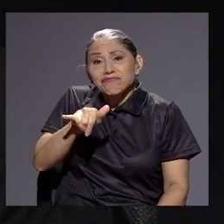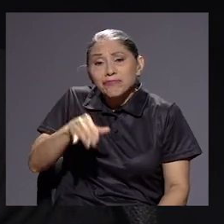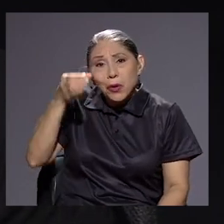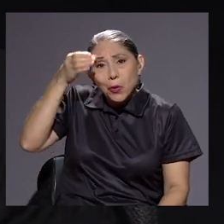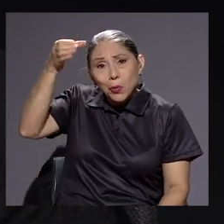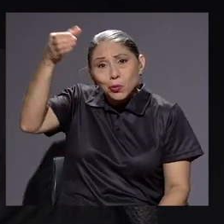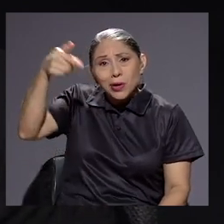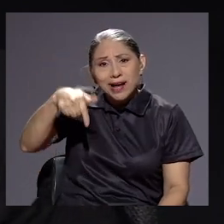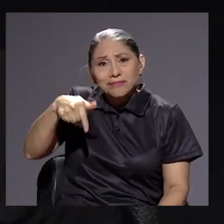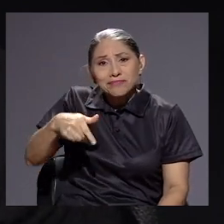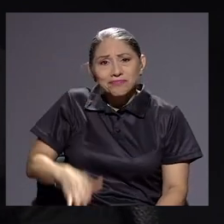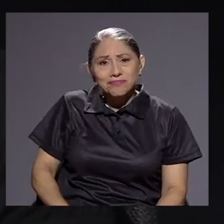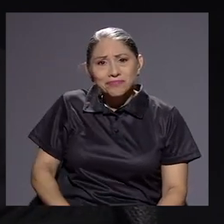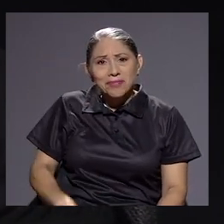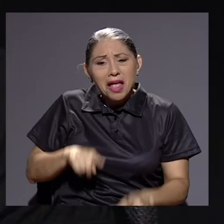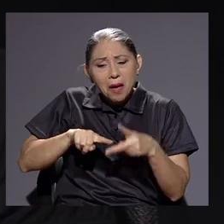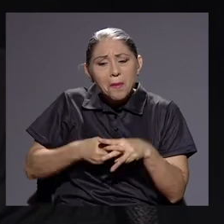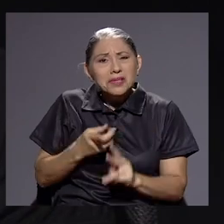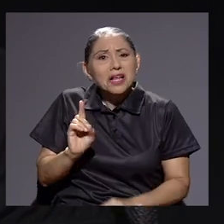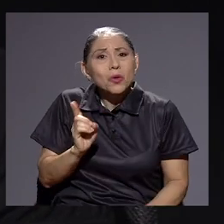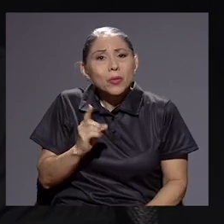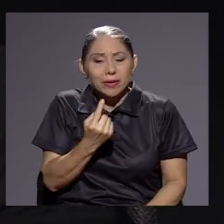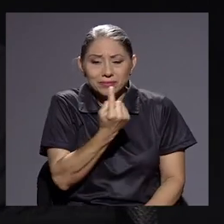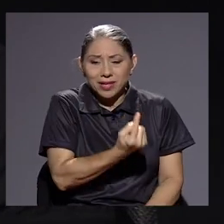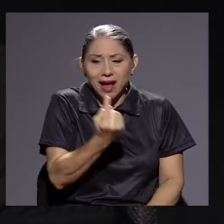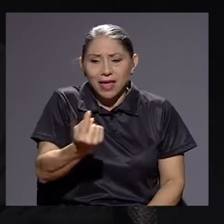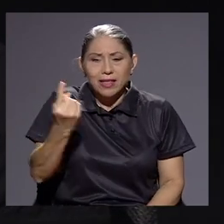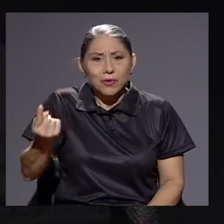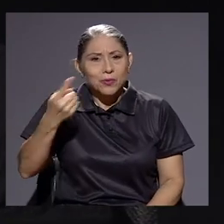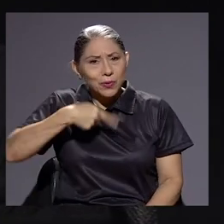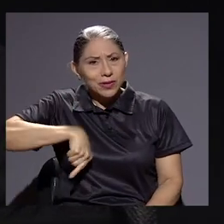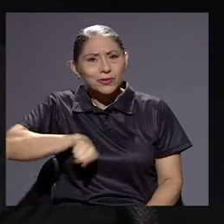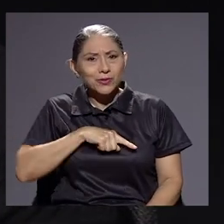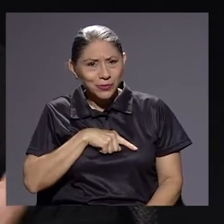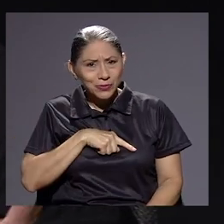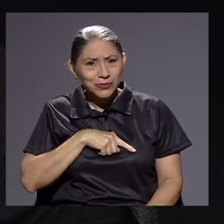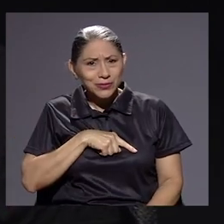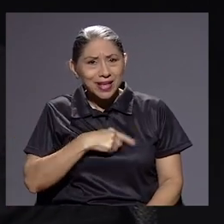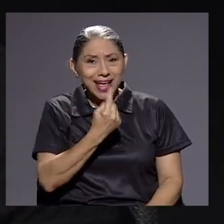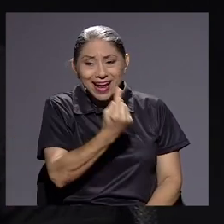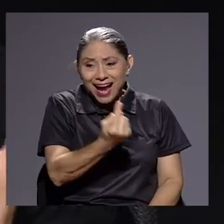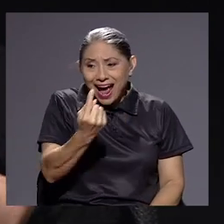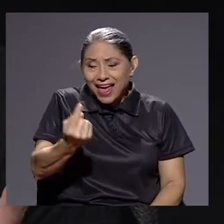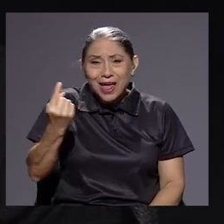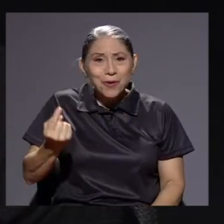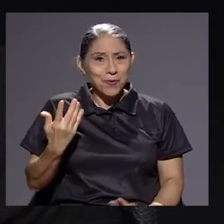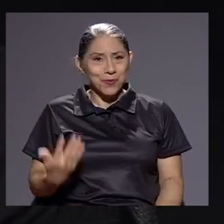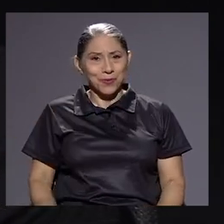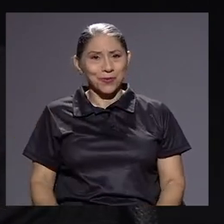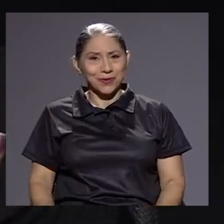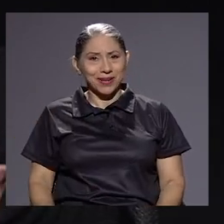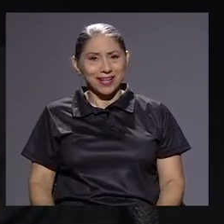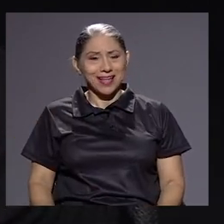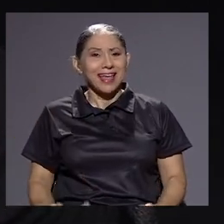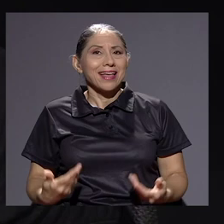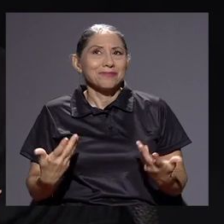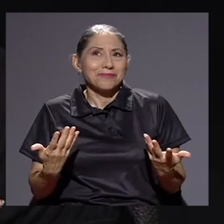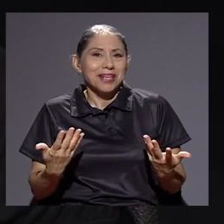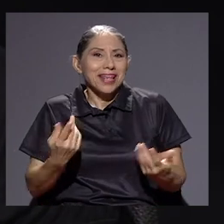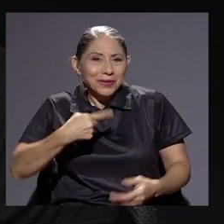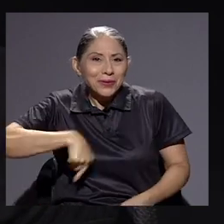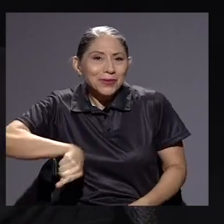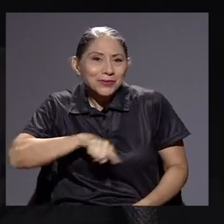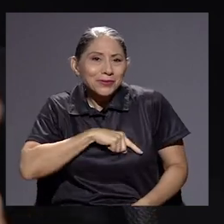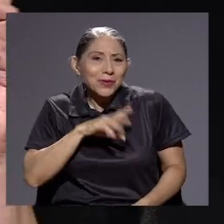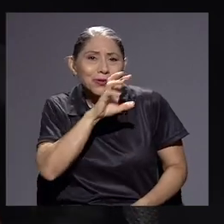¿Dónde tenemos que empezar? En cada uno de nosotros. En cada uno, ni siquiera, o sea, porque nos gusta mucho,